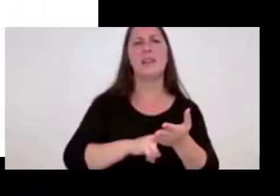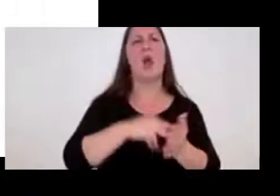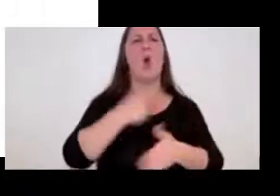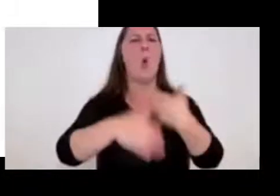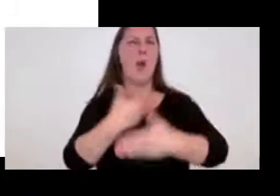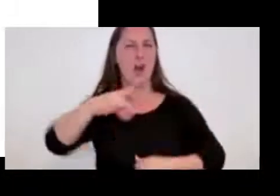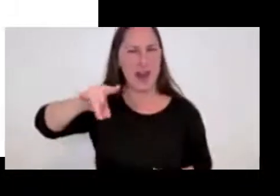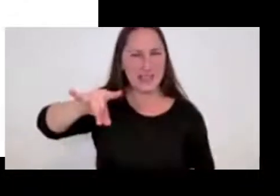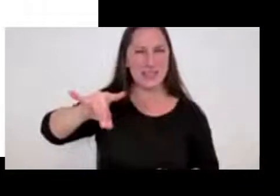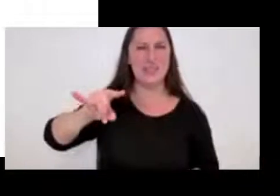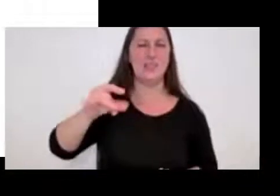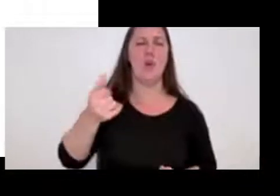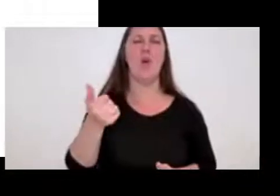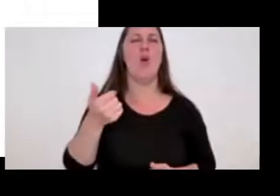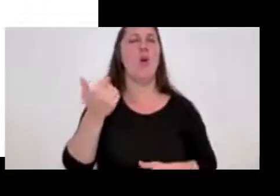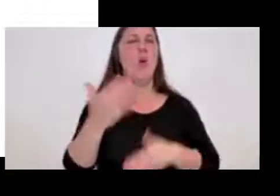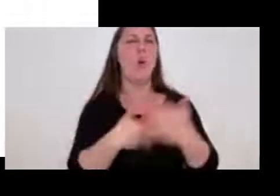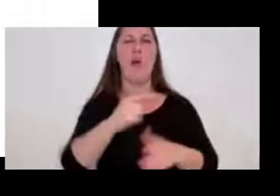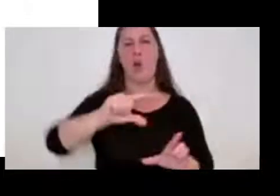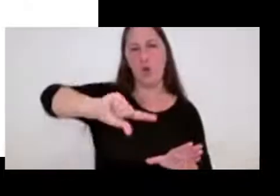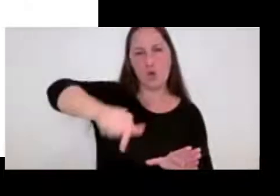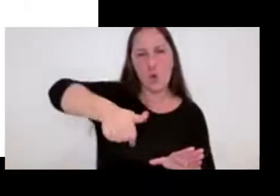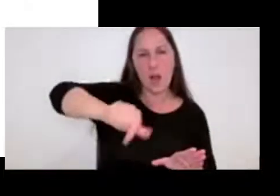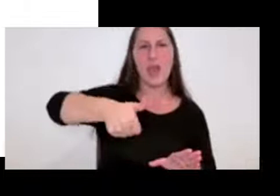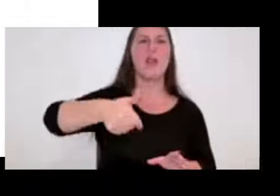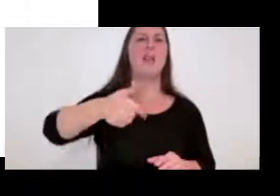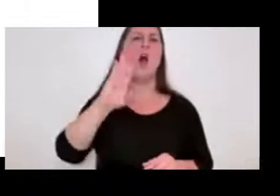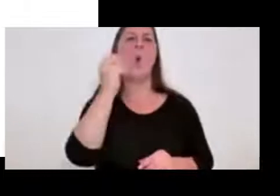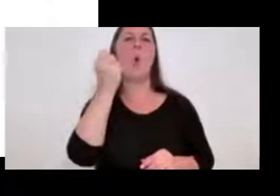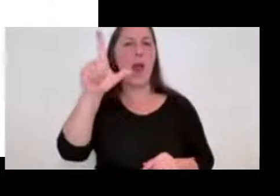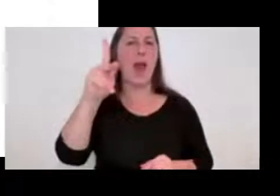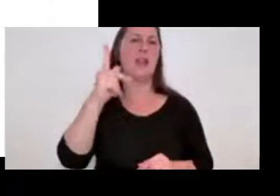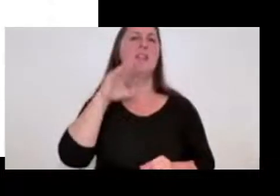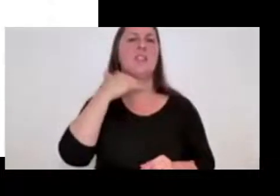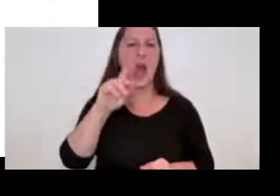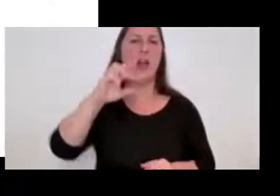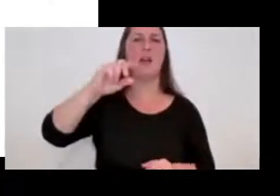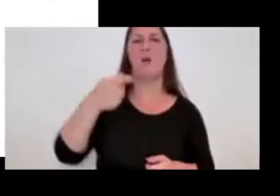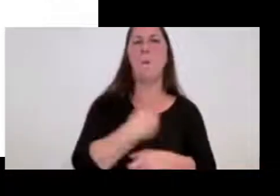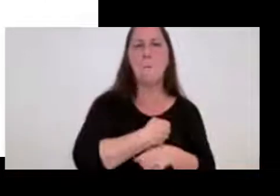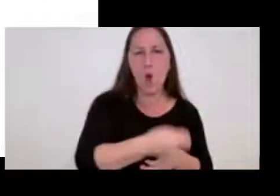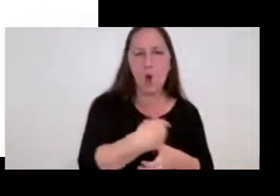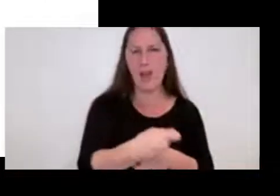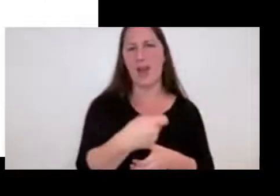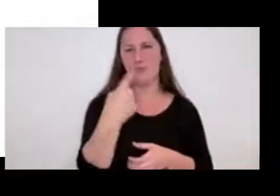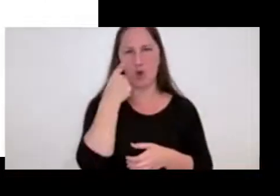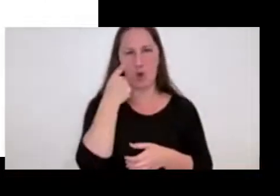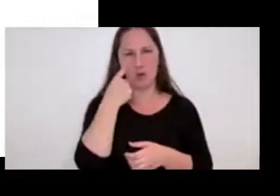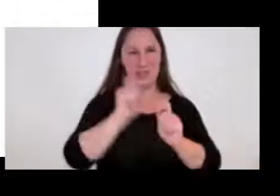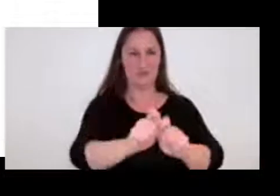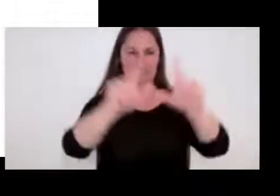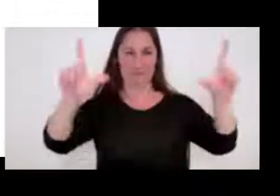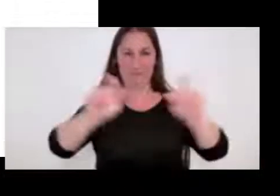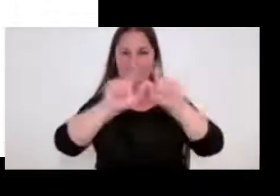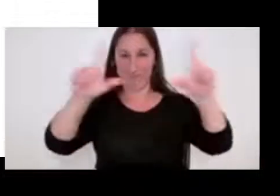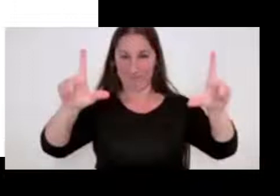casinos. Estamos hablando de ruleta, punto y banca, blackjack, póker, tal como ustedes ven en la diapositiva.